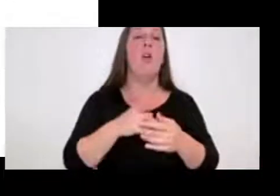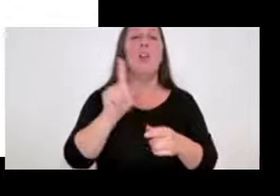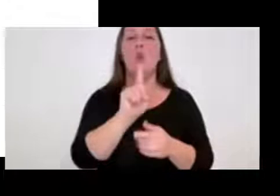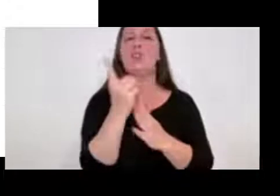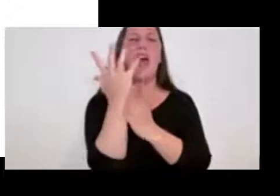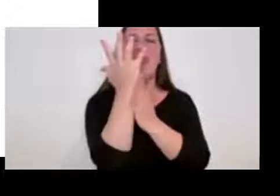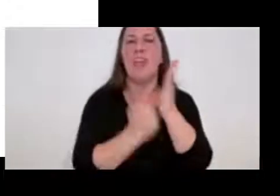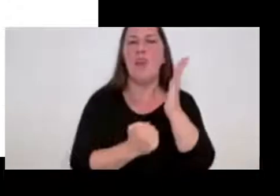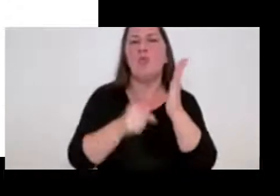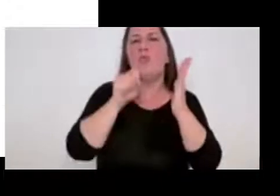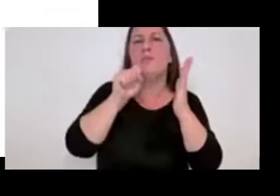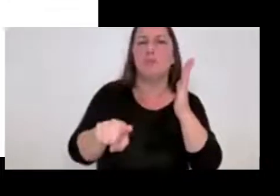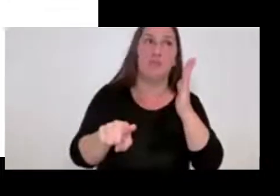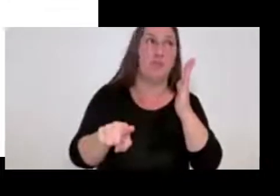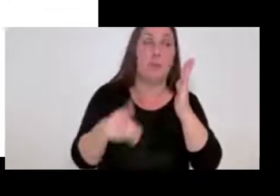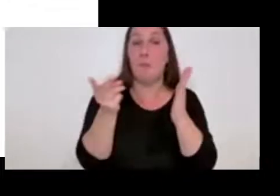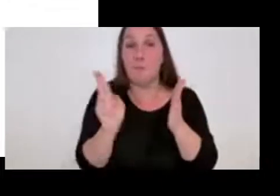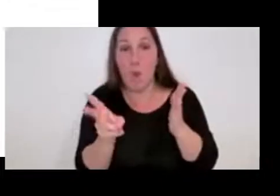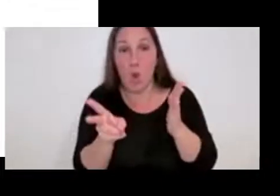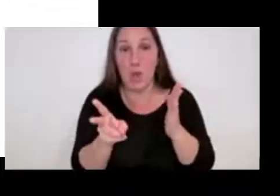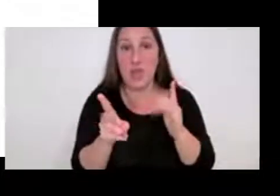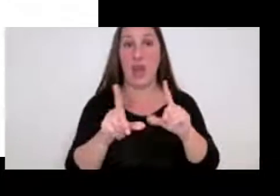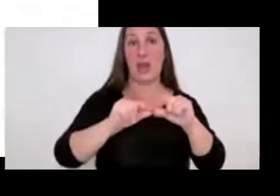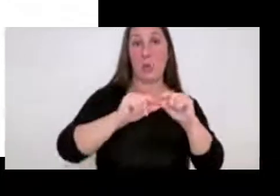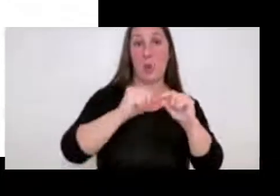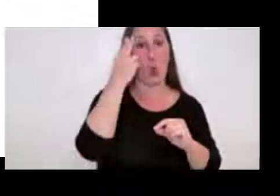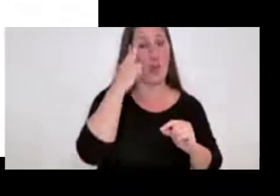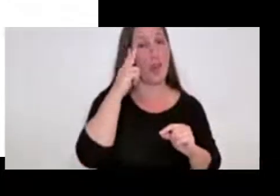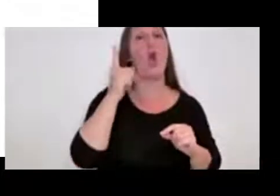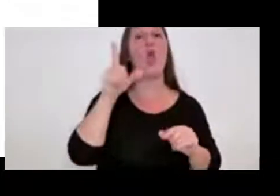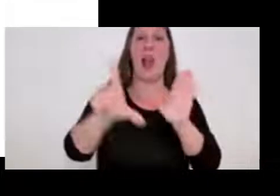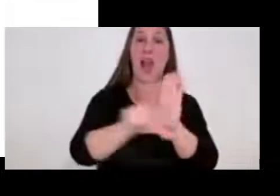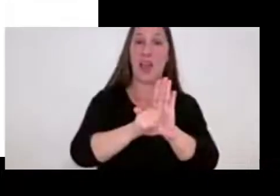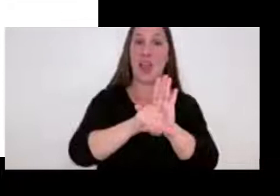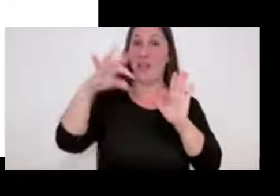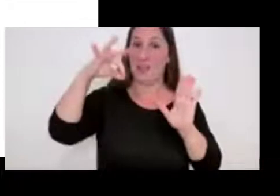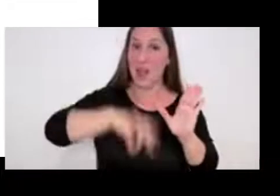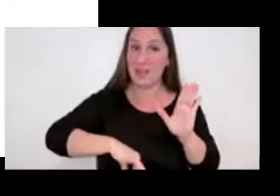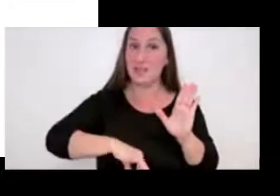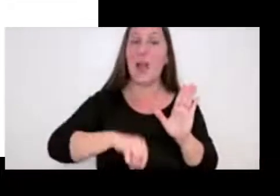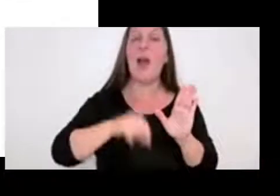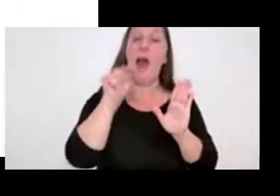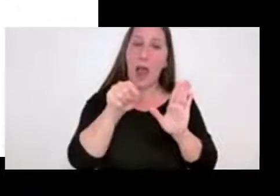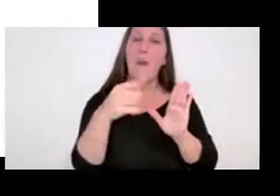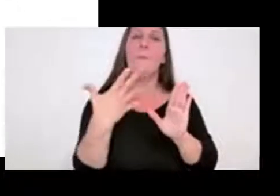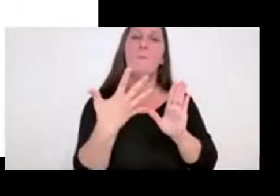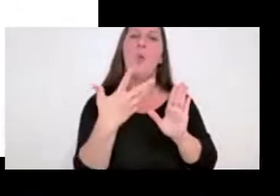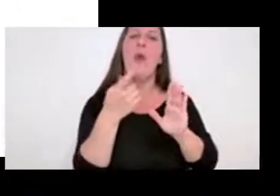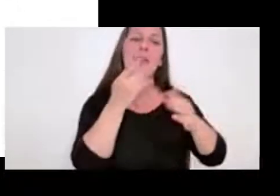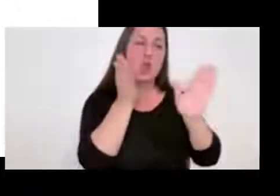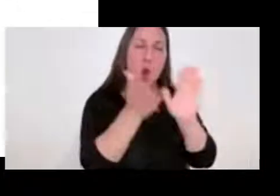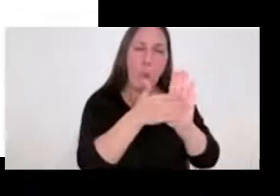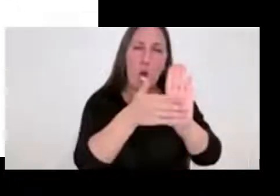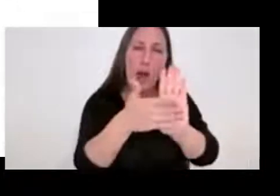deducción prohibida de las del artículo 92 de la Ley de Ganancias, se podrán tomar de esos comprobantes